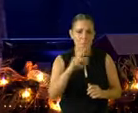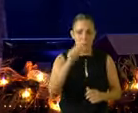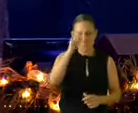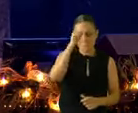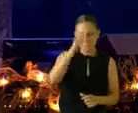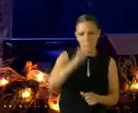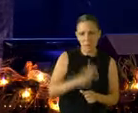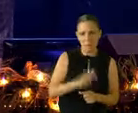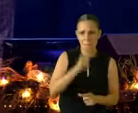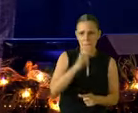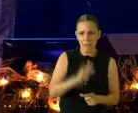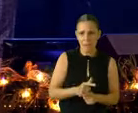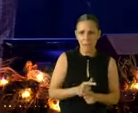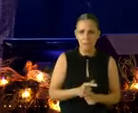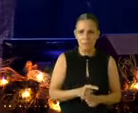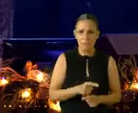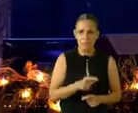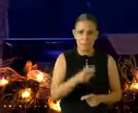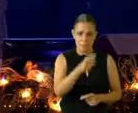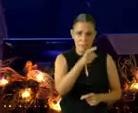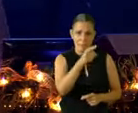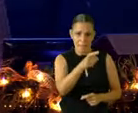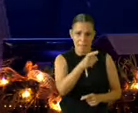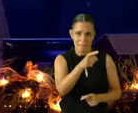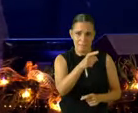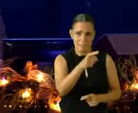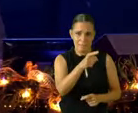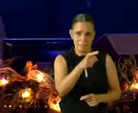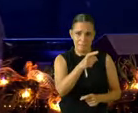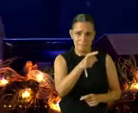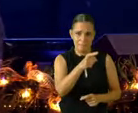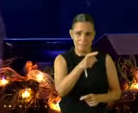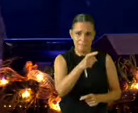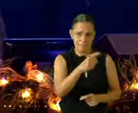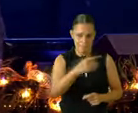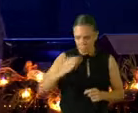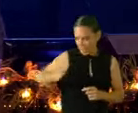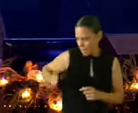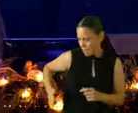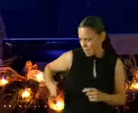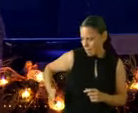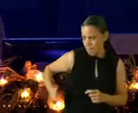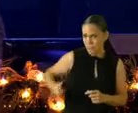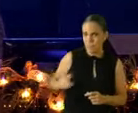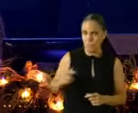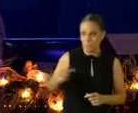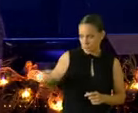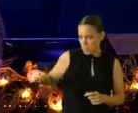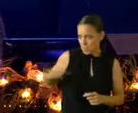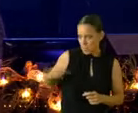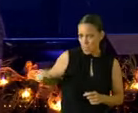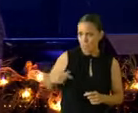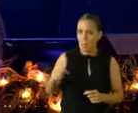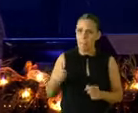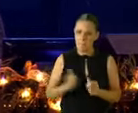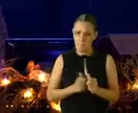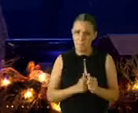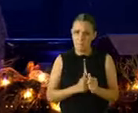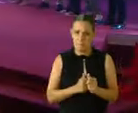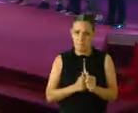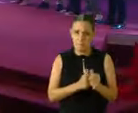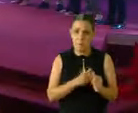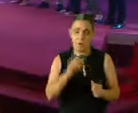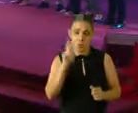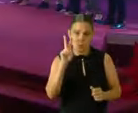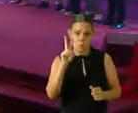Ahí. Yo tengo esa hermana que está al lado mío. Ha ido, eso es, en los diferentes. Ha ido conmigo ya 2 veces para Israel. Hay gente que ha